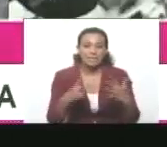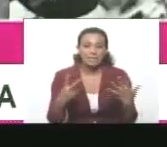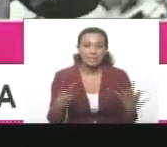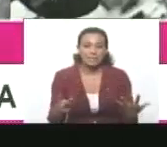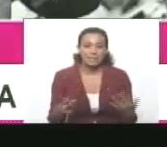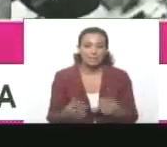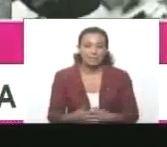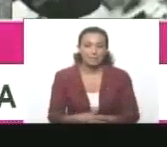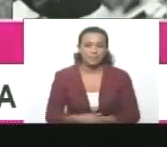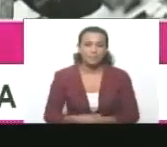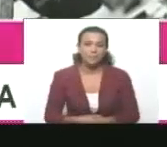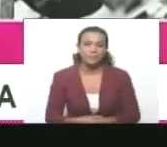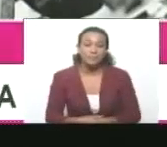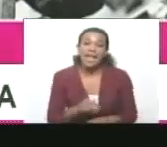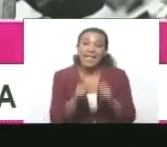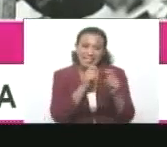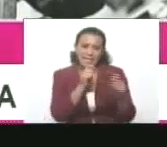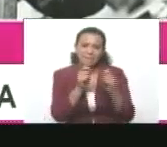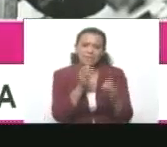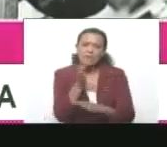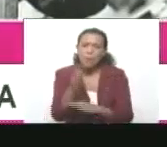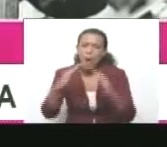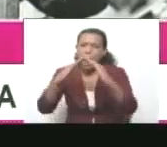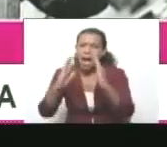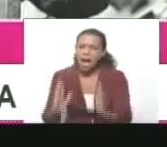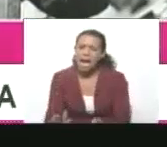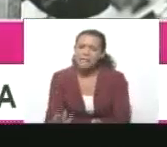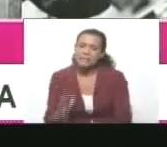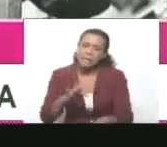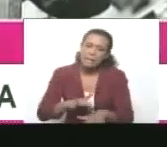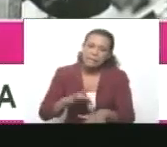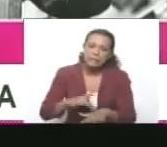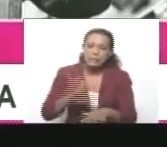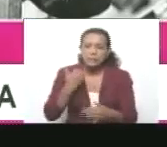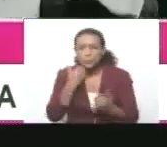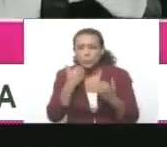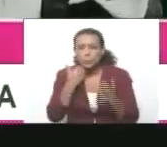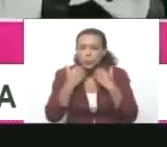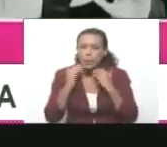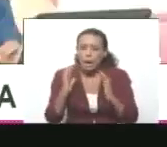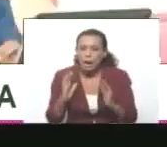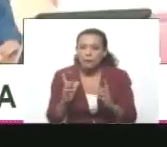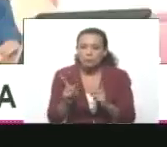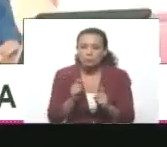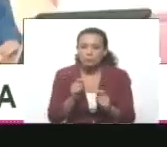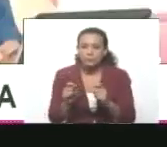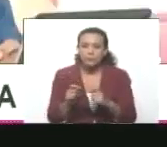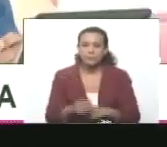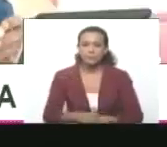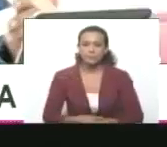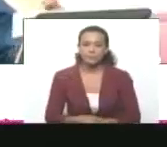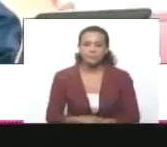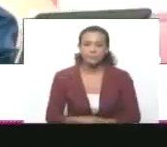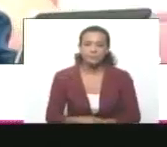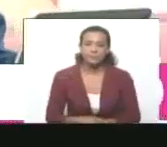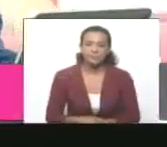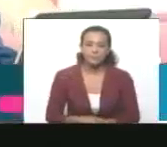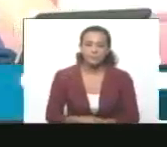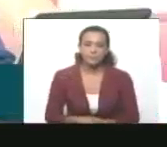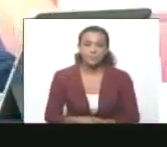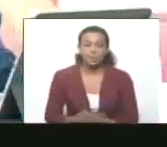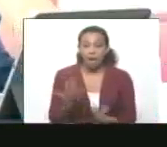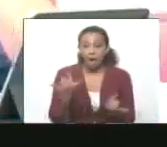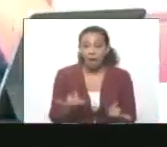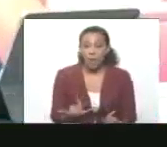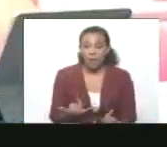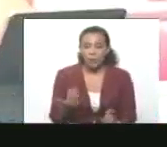Una entrevista que le fueron a hacer a la casa, ya él estaba bastante... Bueno, hay que seguir adelante. Mira, yo quisiera escuchar